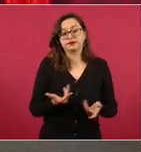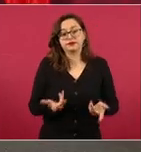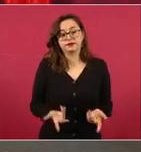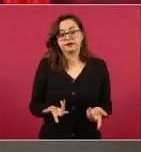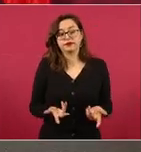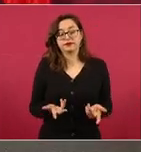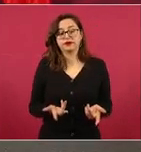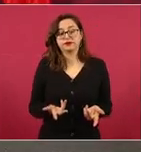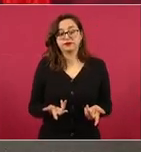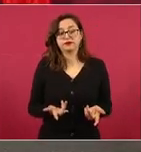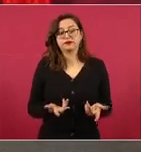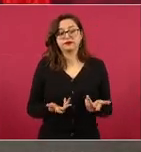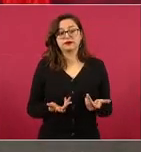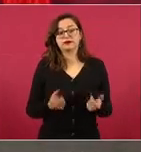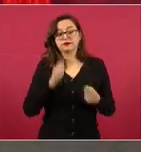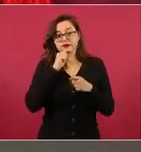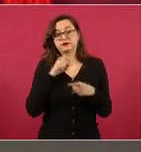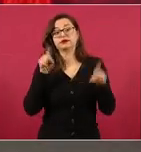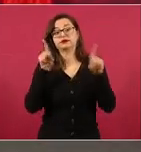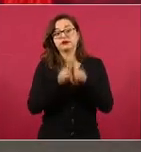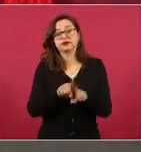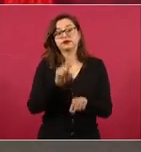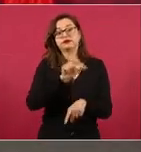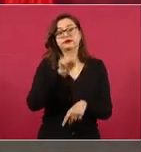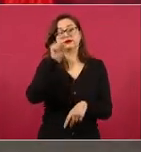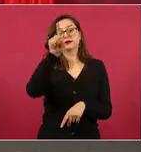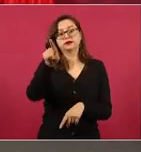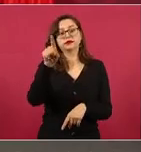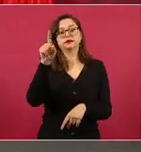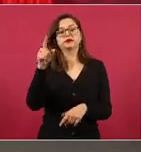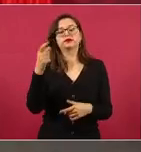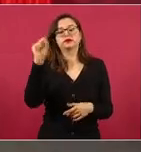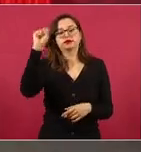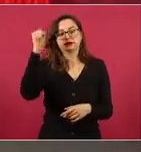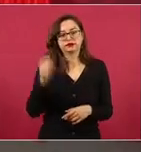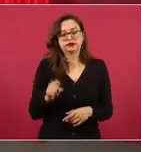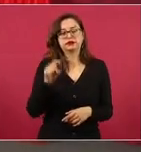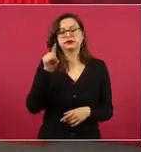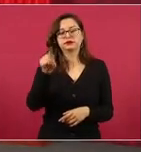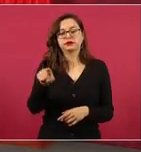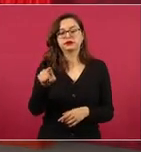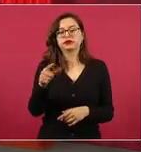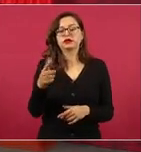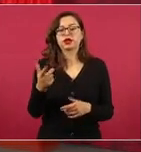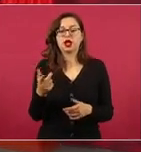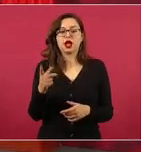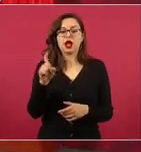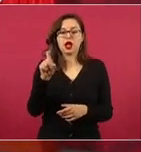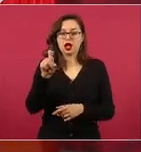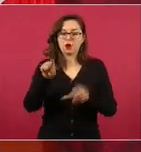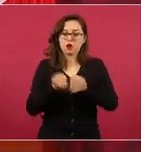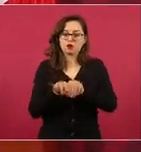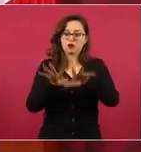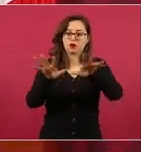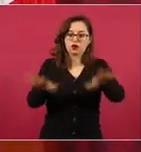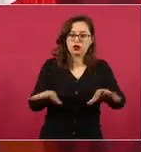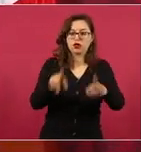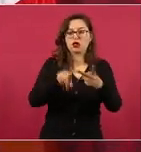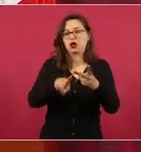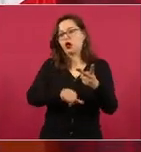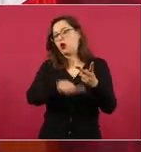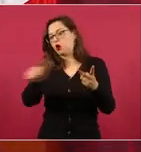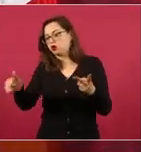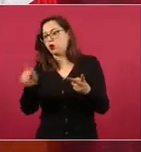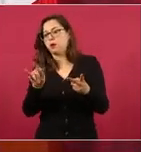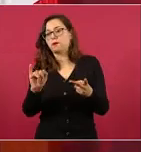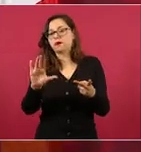riego y la presa de Santa María en Sinaloa y el distrito de riego en Picacho. Y el distrito de